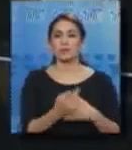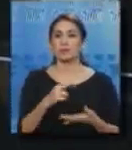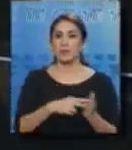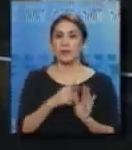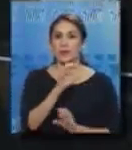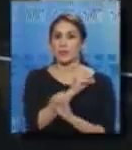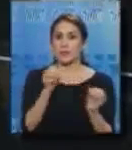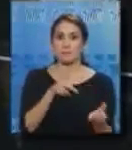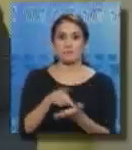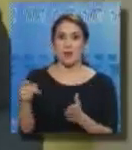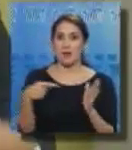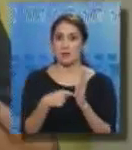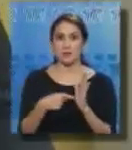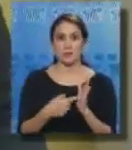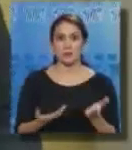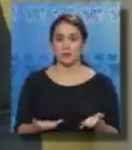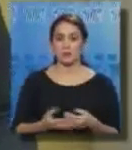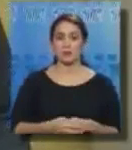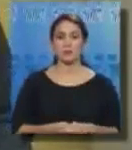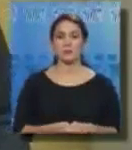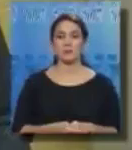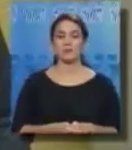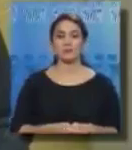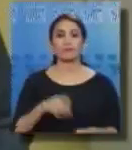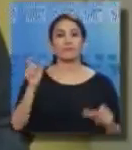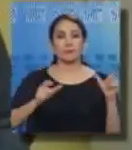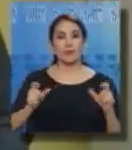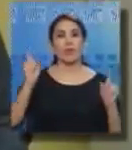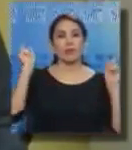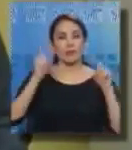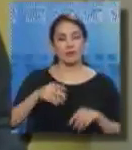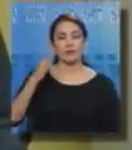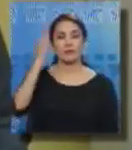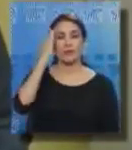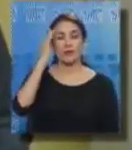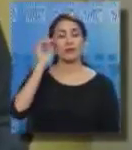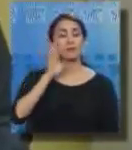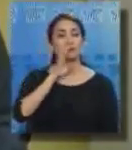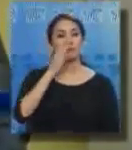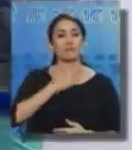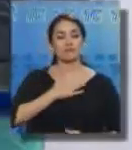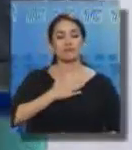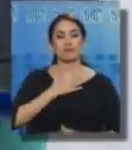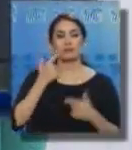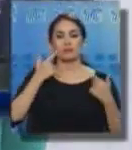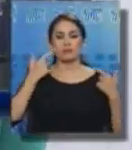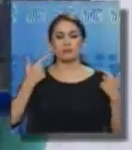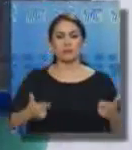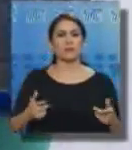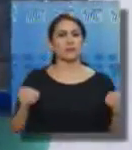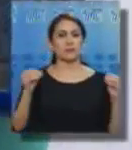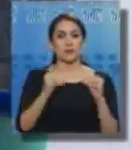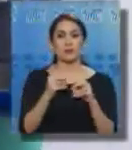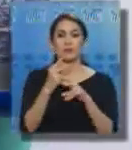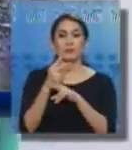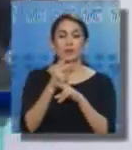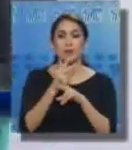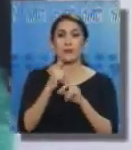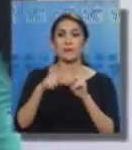país de manera ilegal. Es para que la ciudadanía sepa que la aduana está haciendo controles ya. Se estima que el gobierno